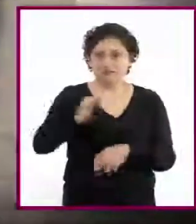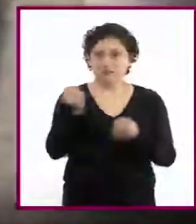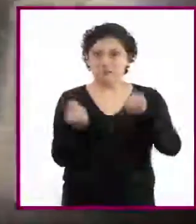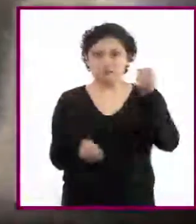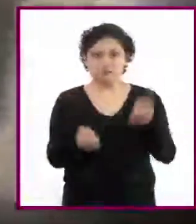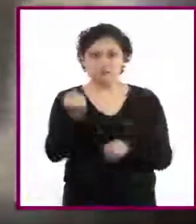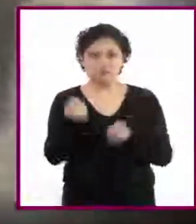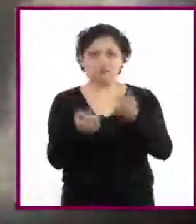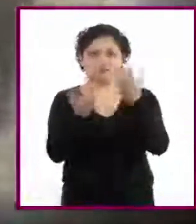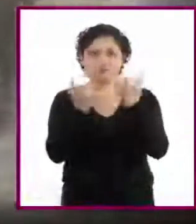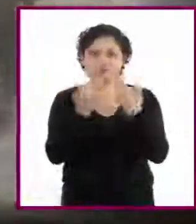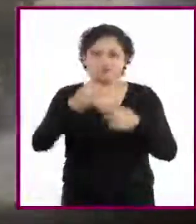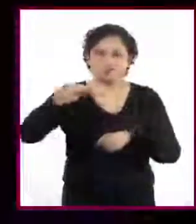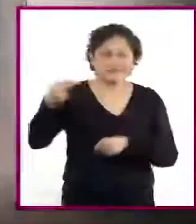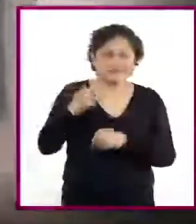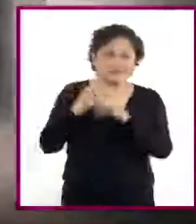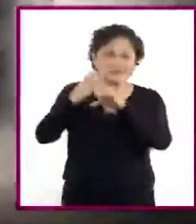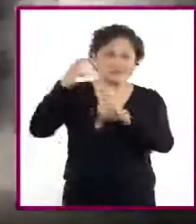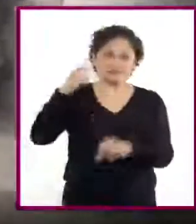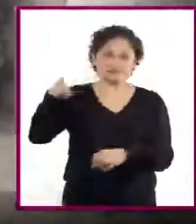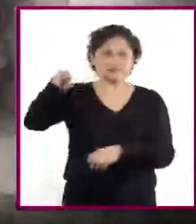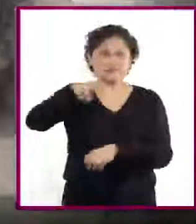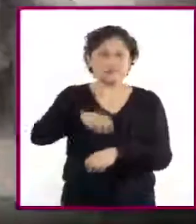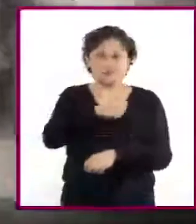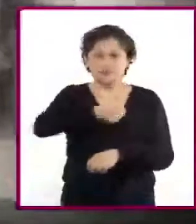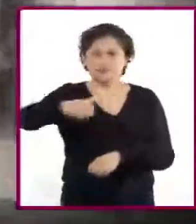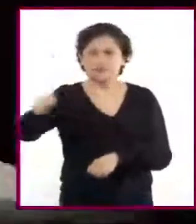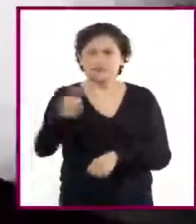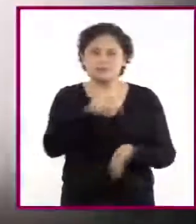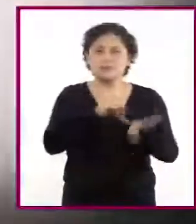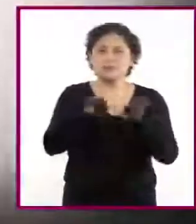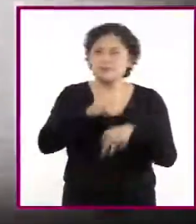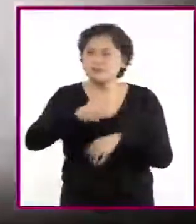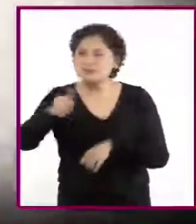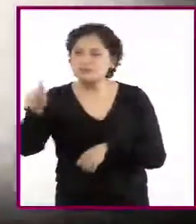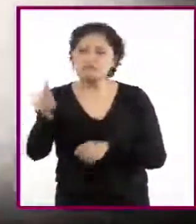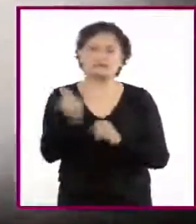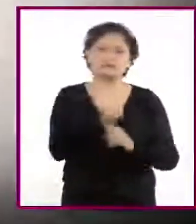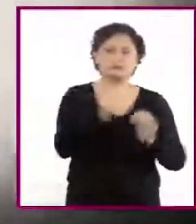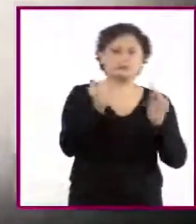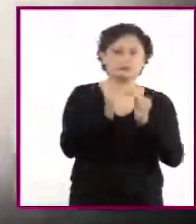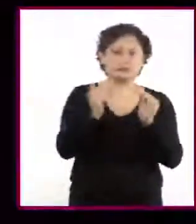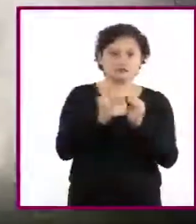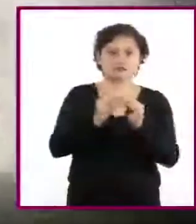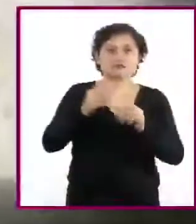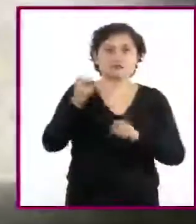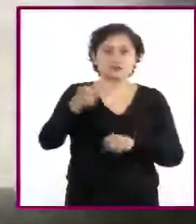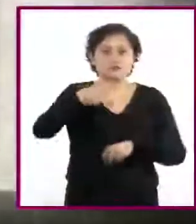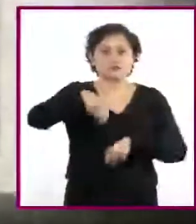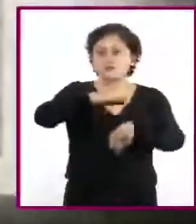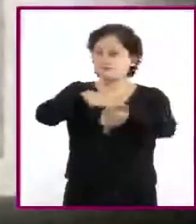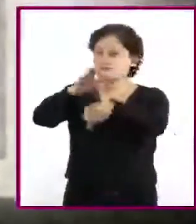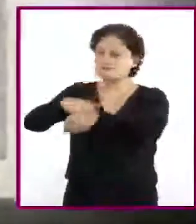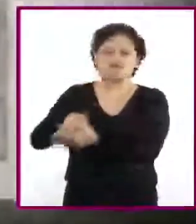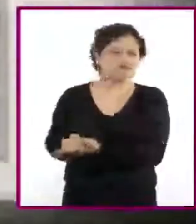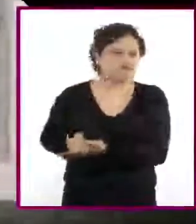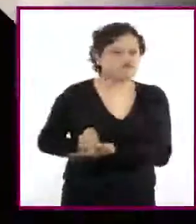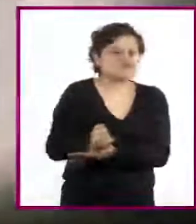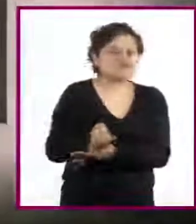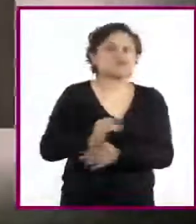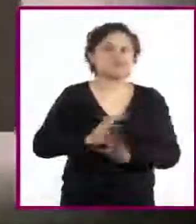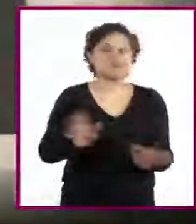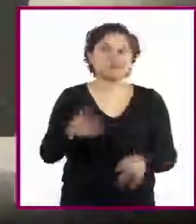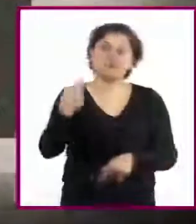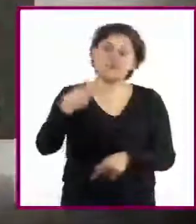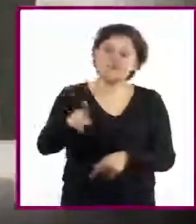particulares, necesitaban los camiones para ir a trabajar, para volver a casa. La decisión de convocar el boicot era difícil y